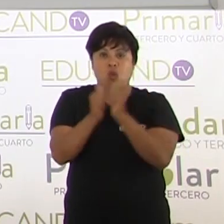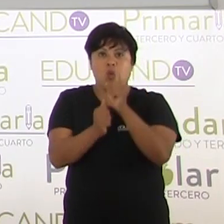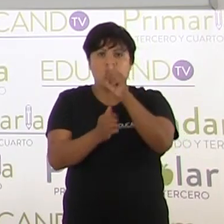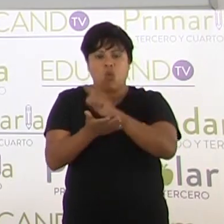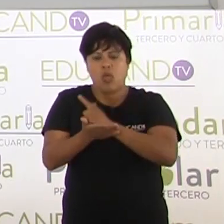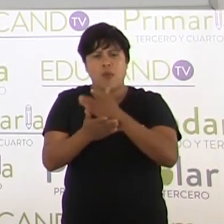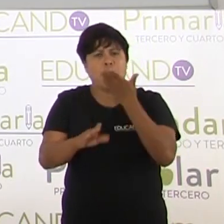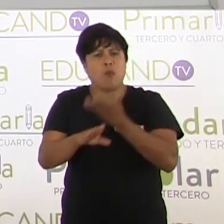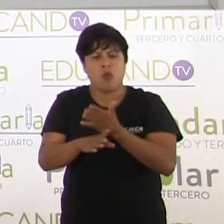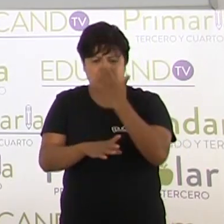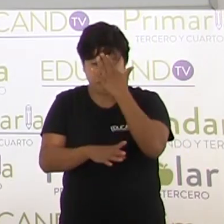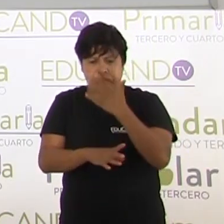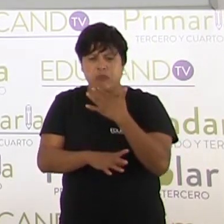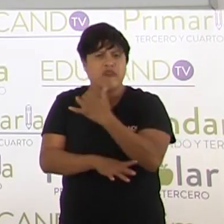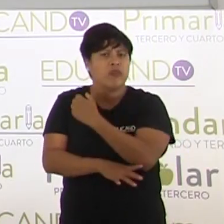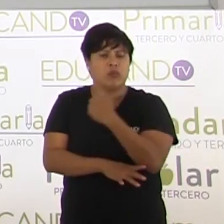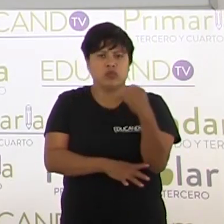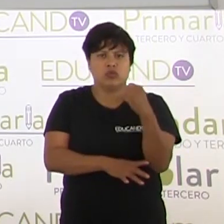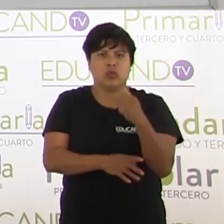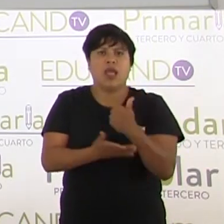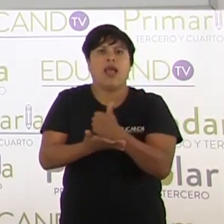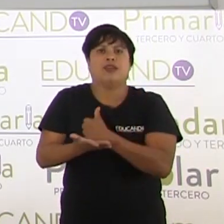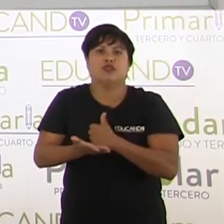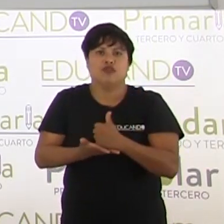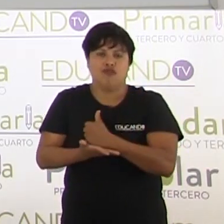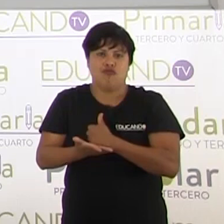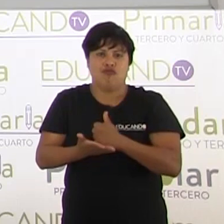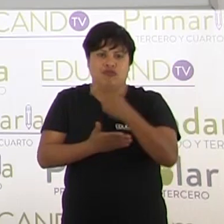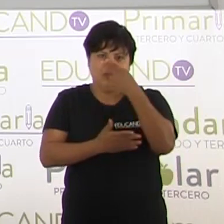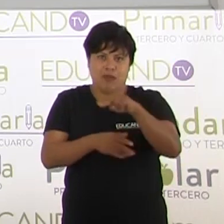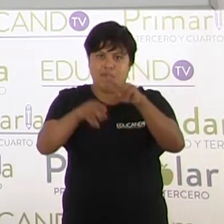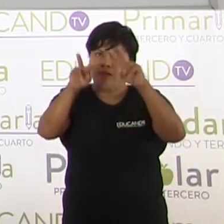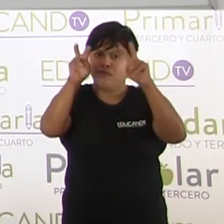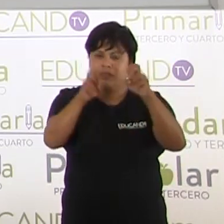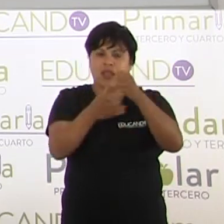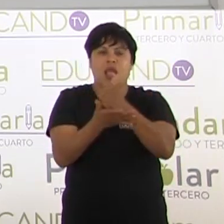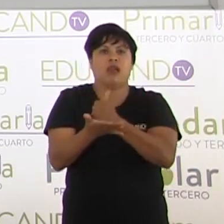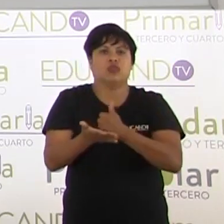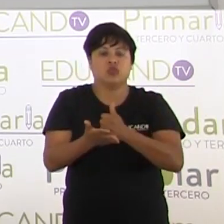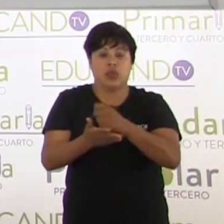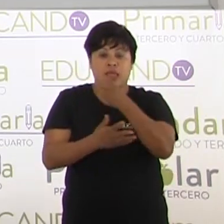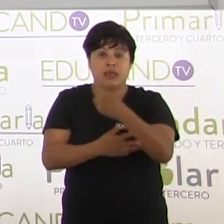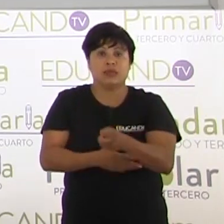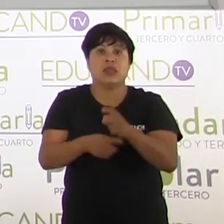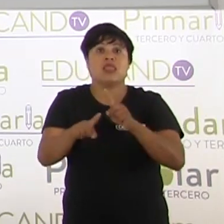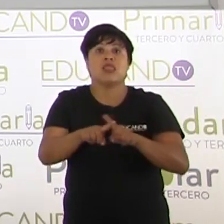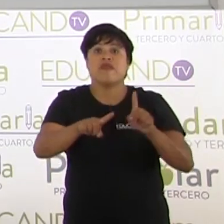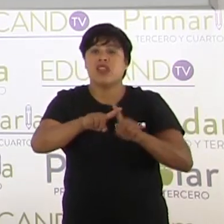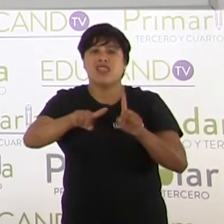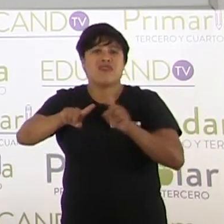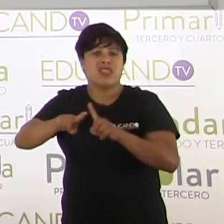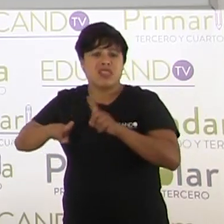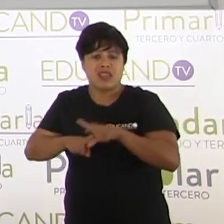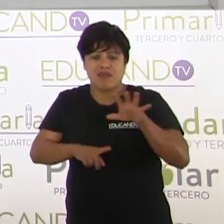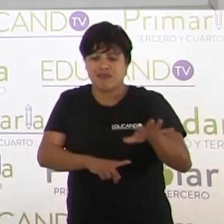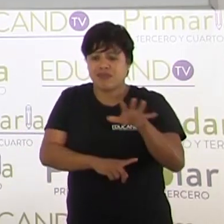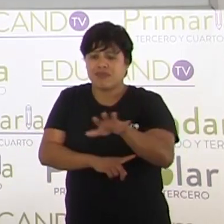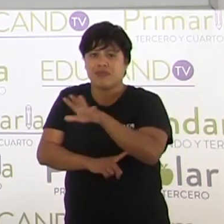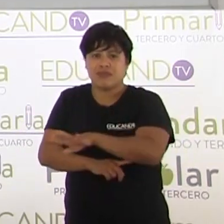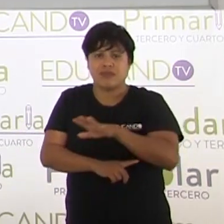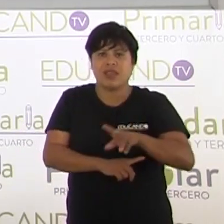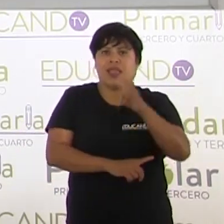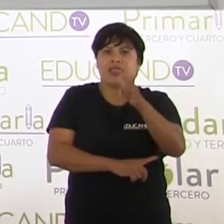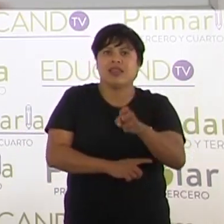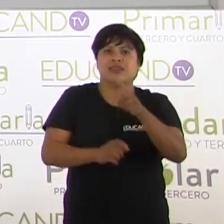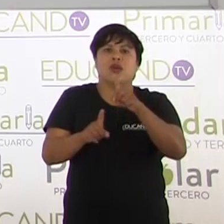muy famoso que se titula Azul y que distinguió diferentes variedades de ese